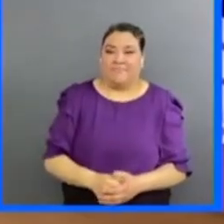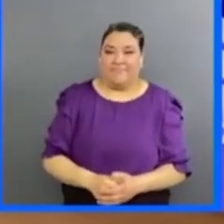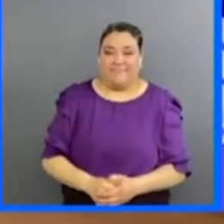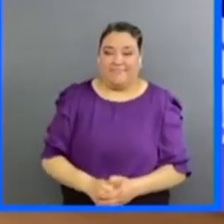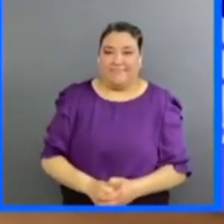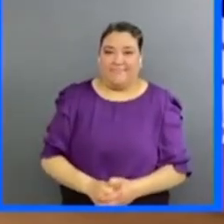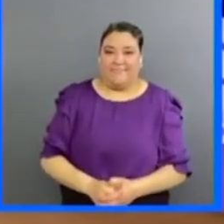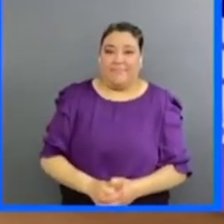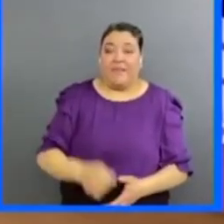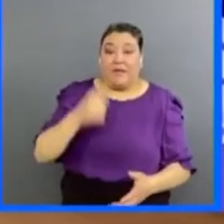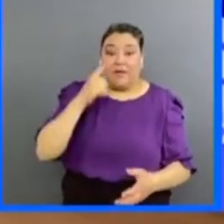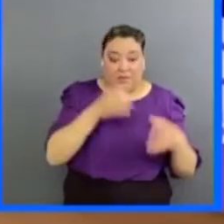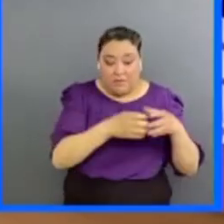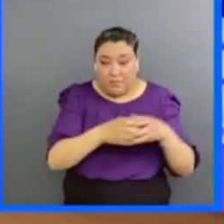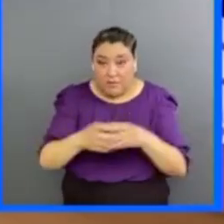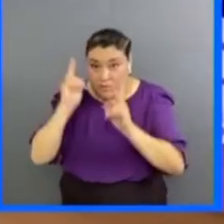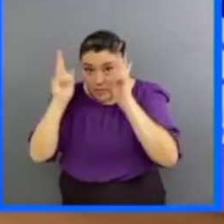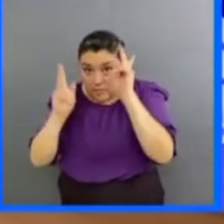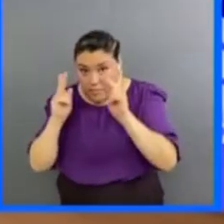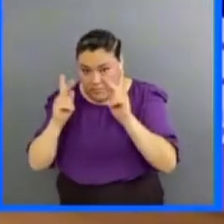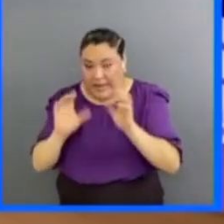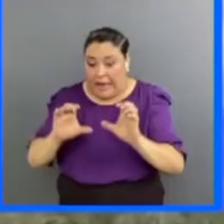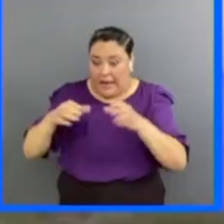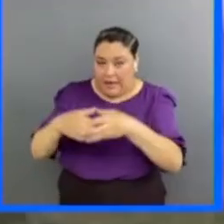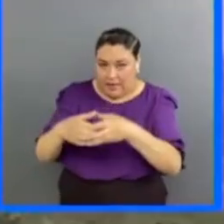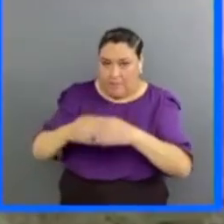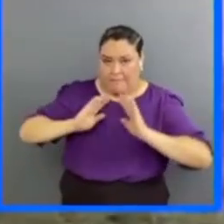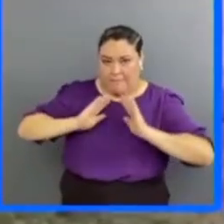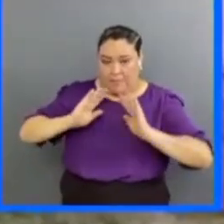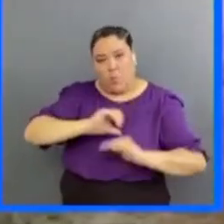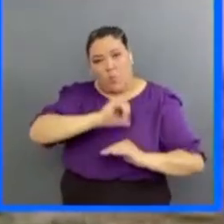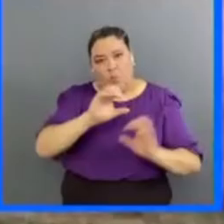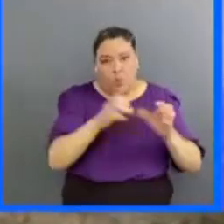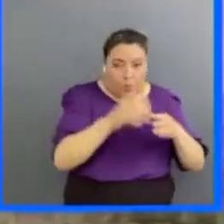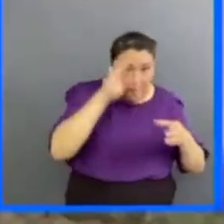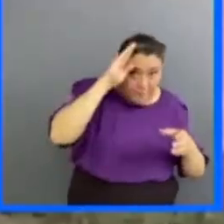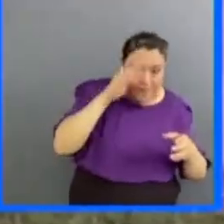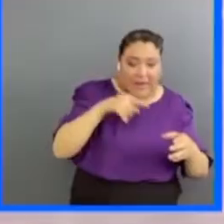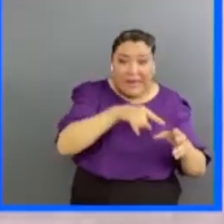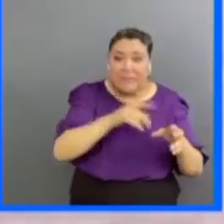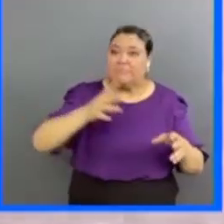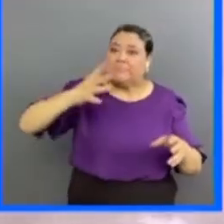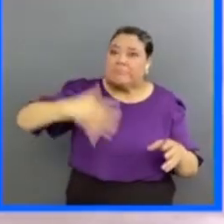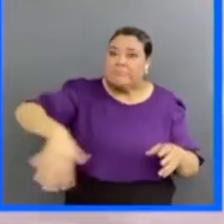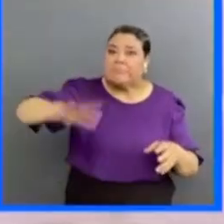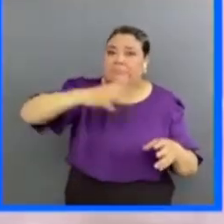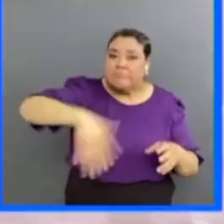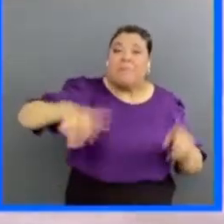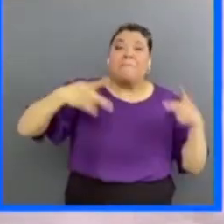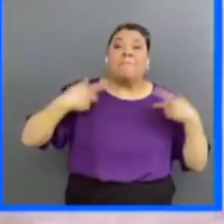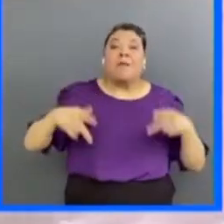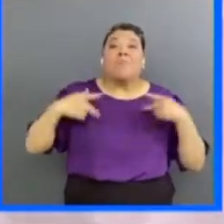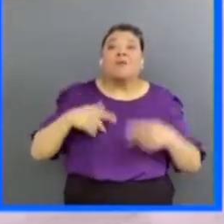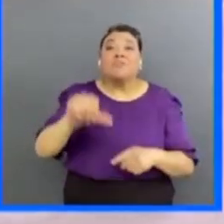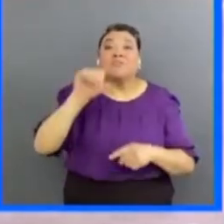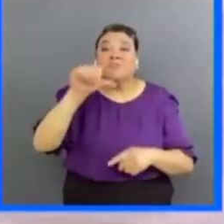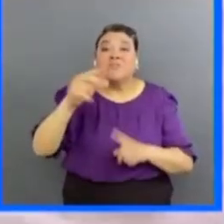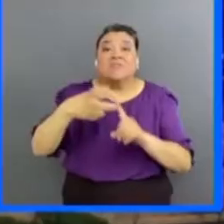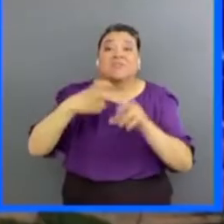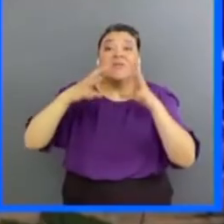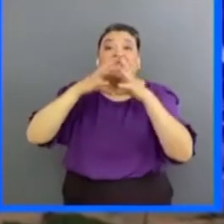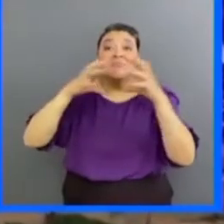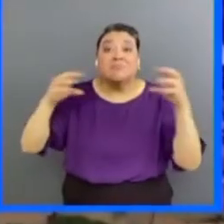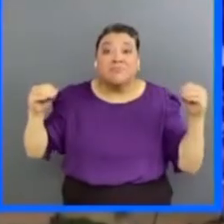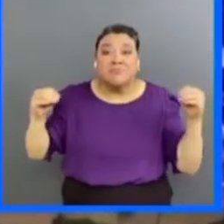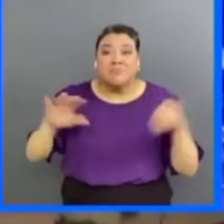Brigadas de la Secretaría de Marina y de la Defensa Nacional continúan con la búsqueda de 16 personas desaparecidas a consecuencia